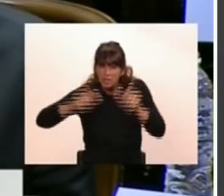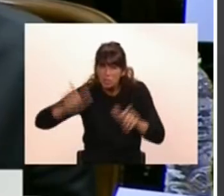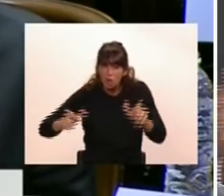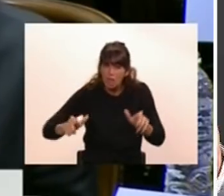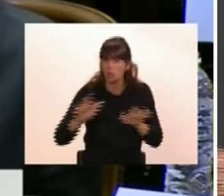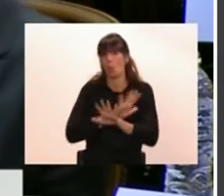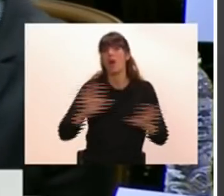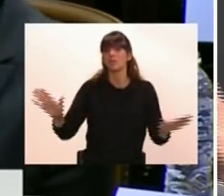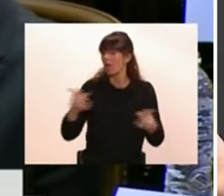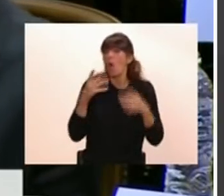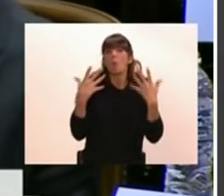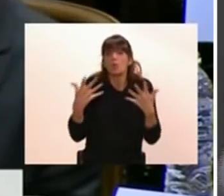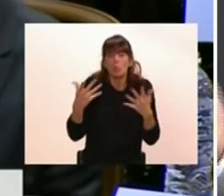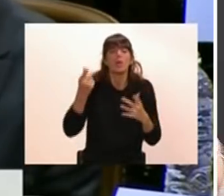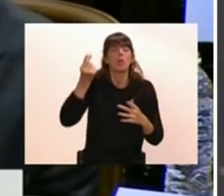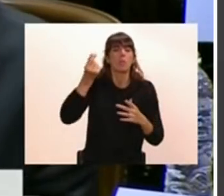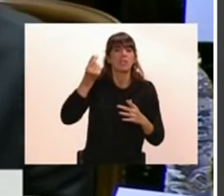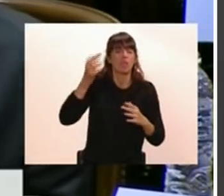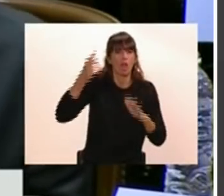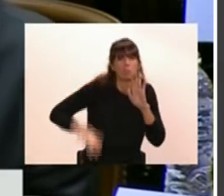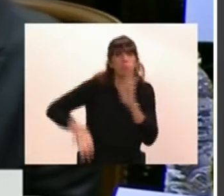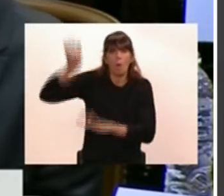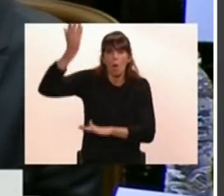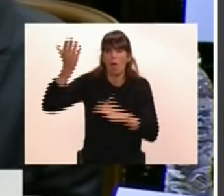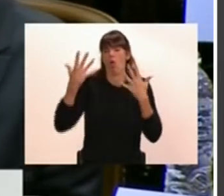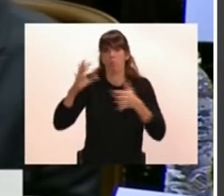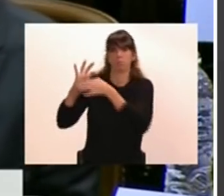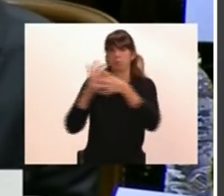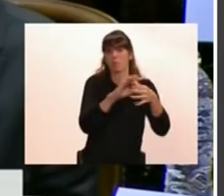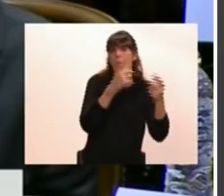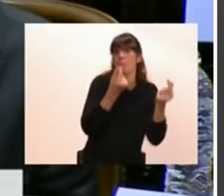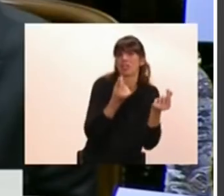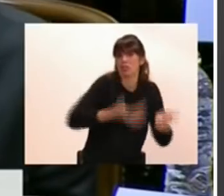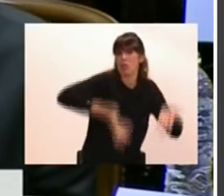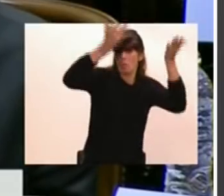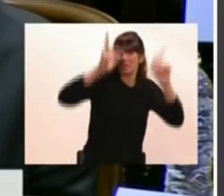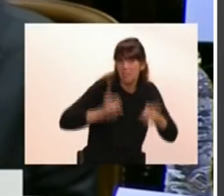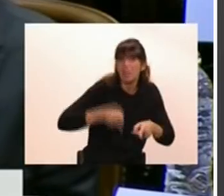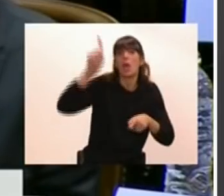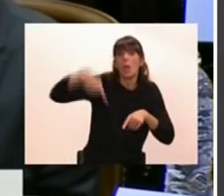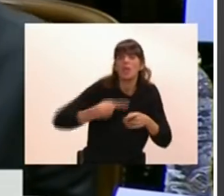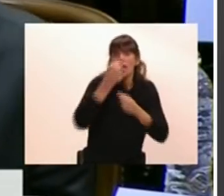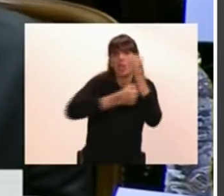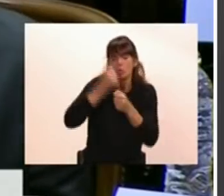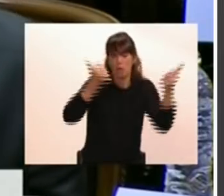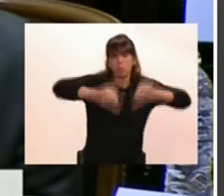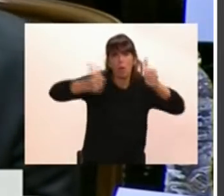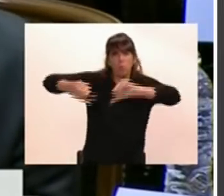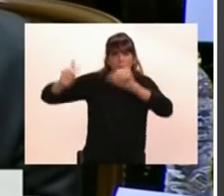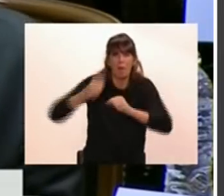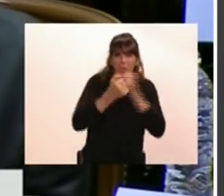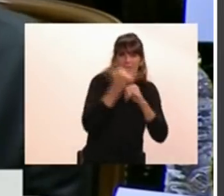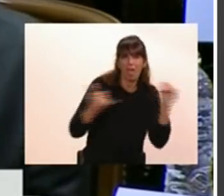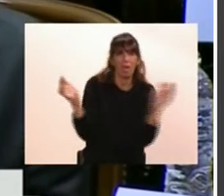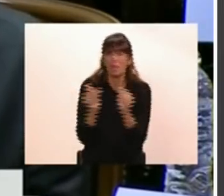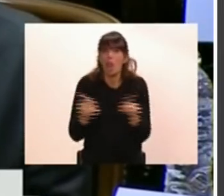sí, claro. y empezás a generar algún sí. tipo de beneficio, esa caja corta se hace más corta, ¿no? Y a otros están ahorcados, con